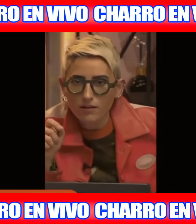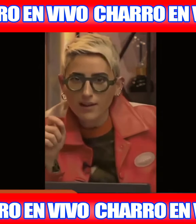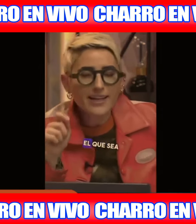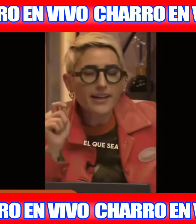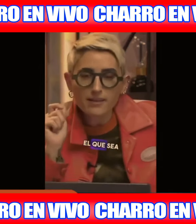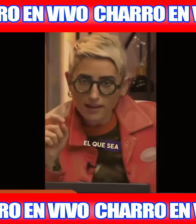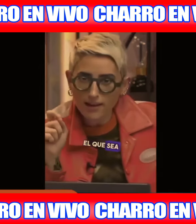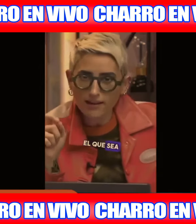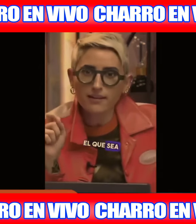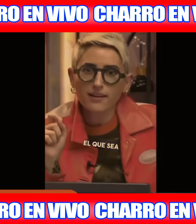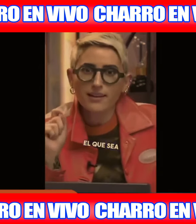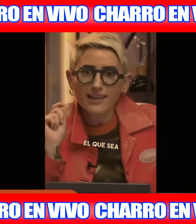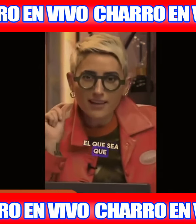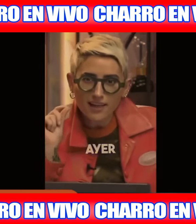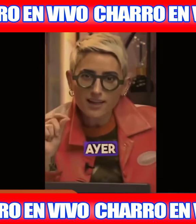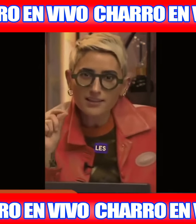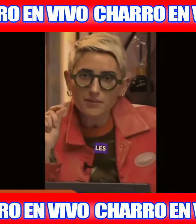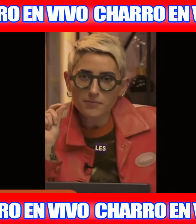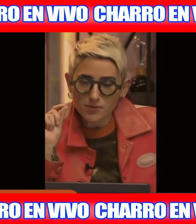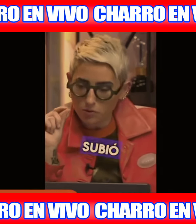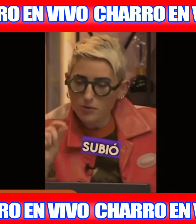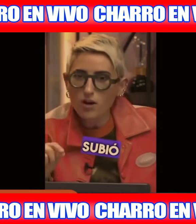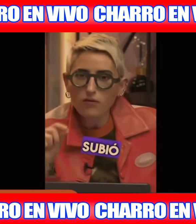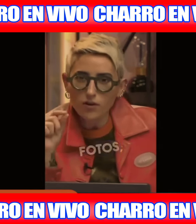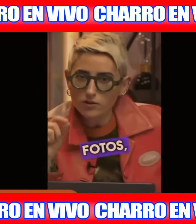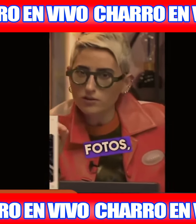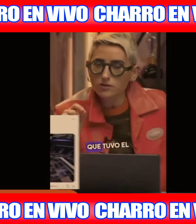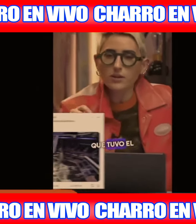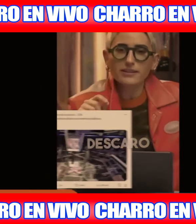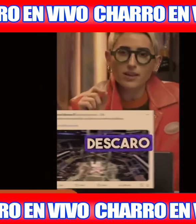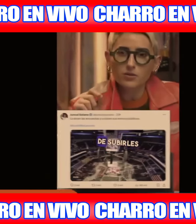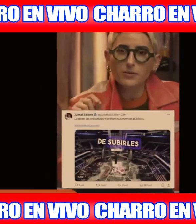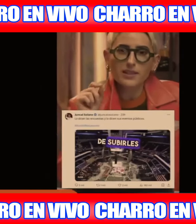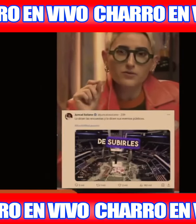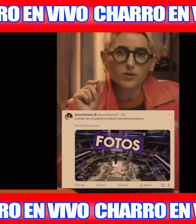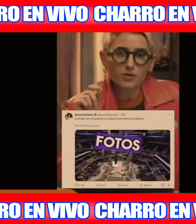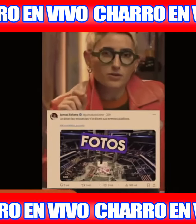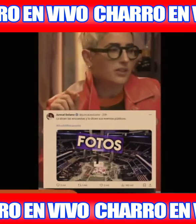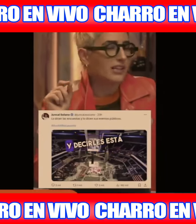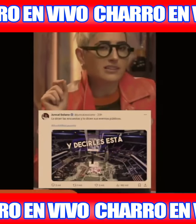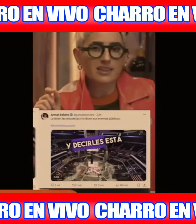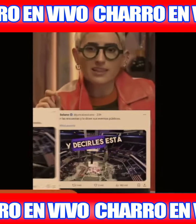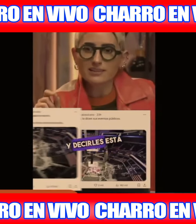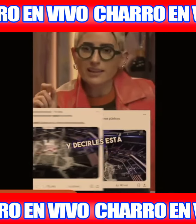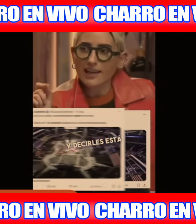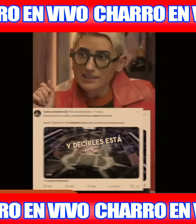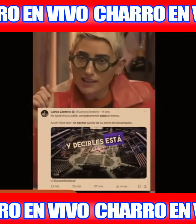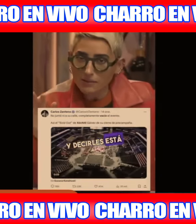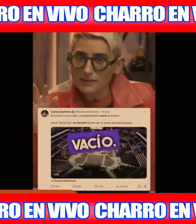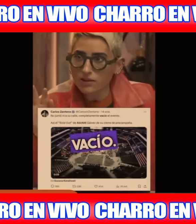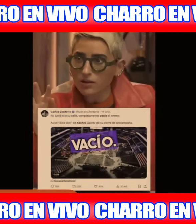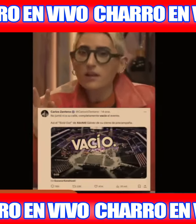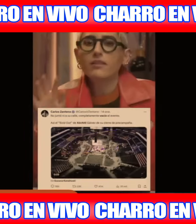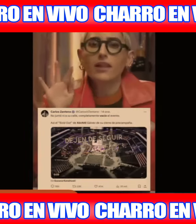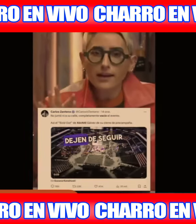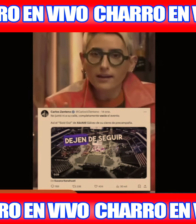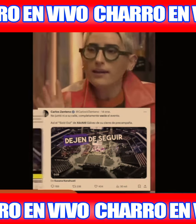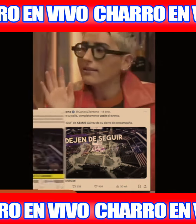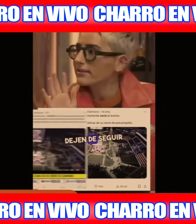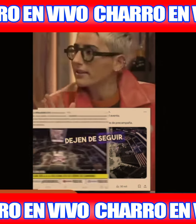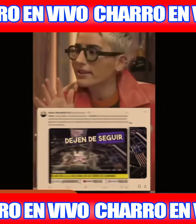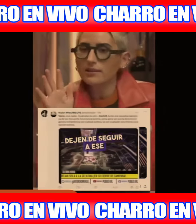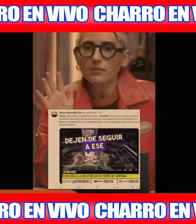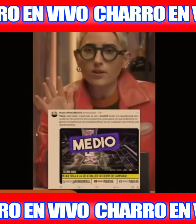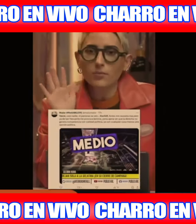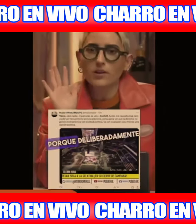medio, el que sea, que ayer les subió fotos, que tuvo el descaro de subirles fotos y decirles, está vacío,